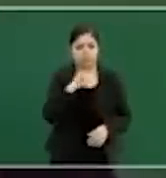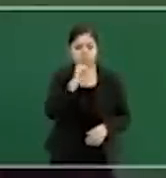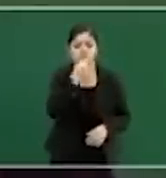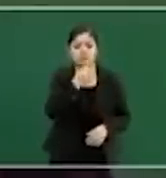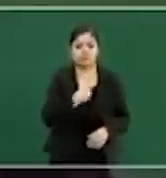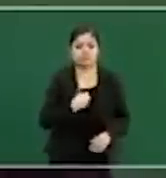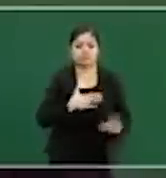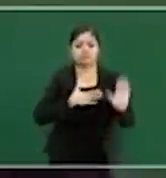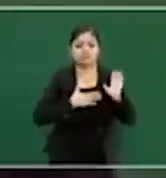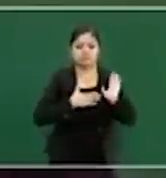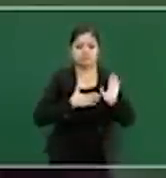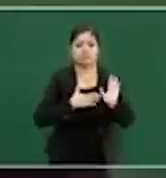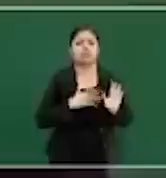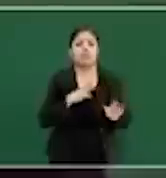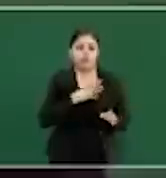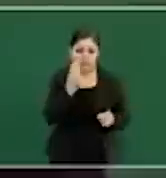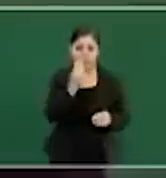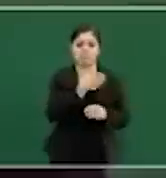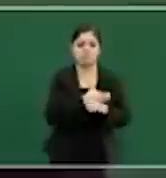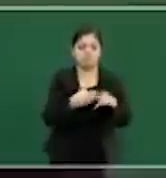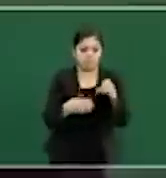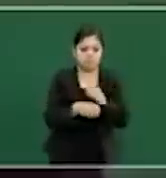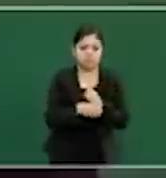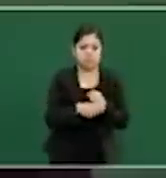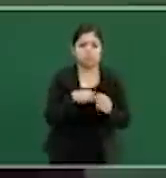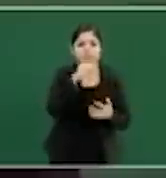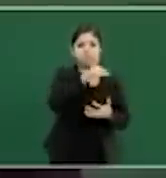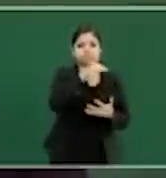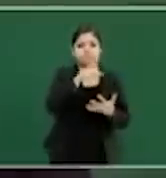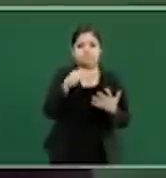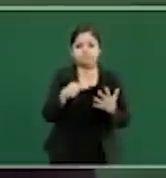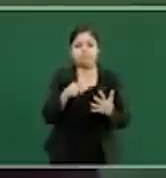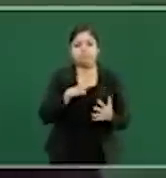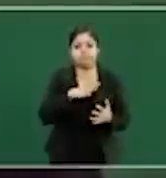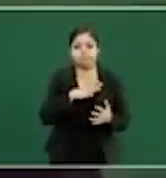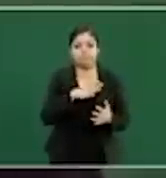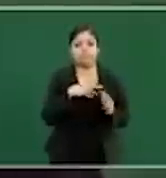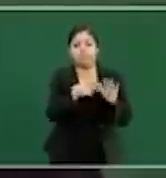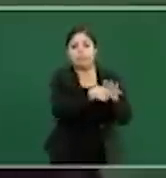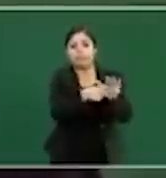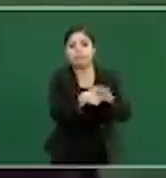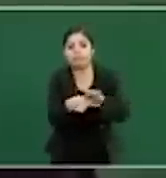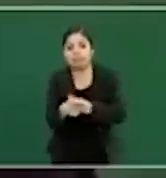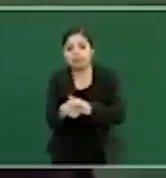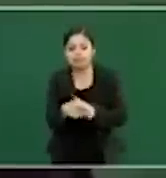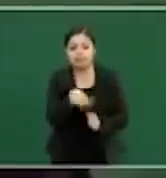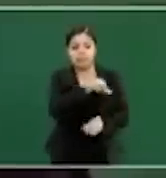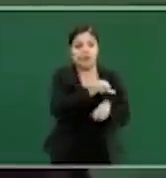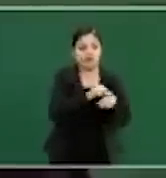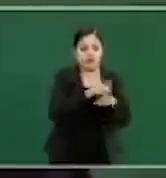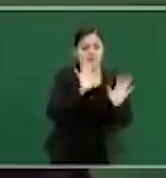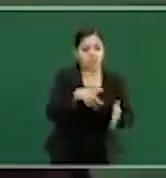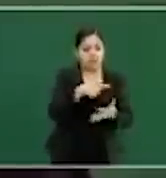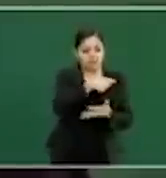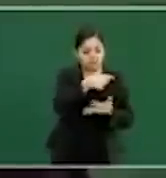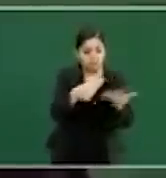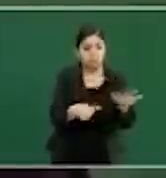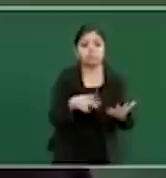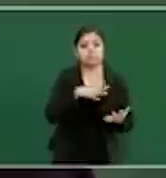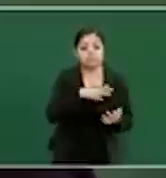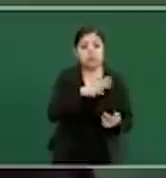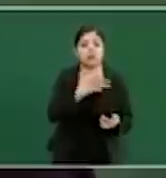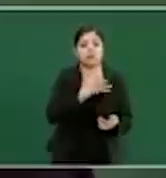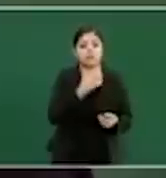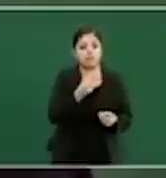Y hay muchas otras obras pendientes. El gobernador nos ha presentado todo un programa de